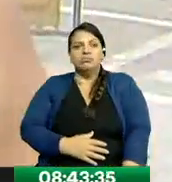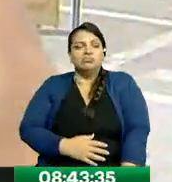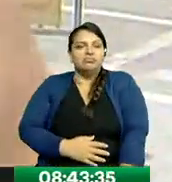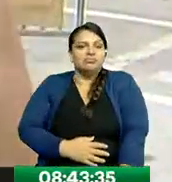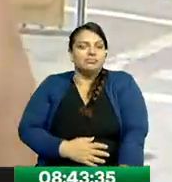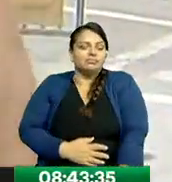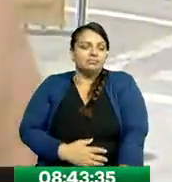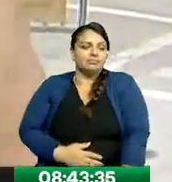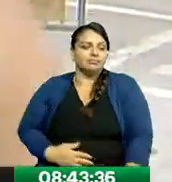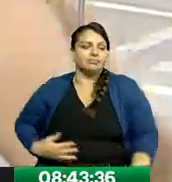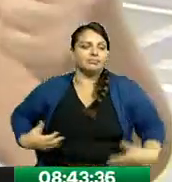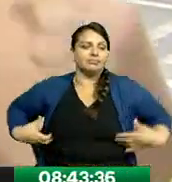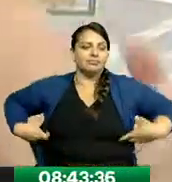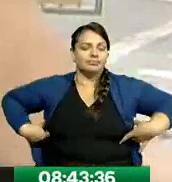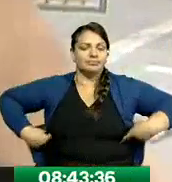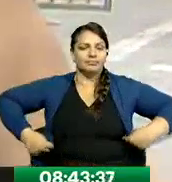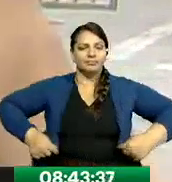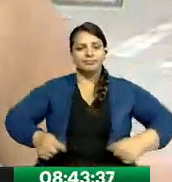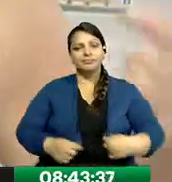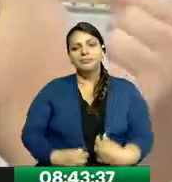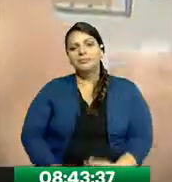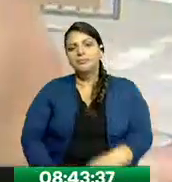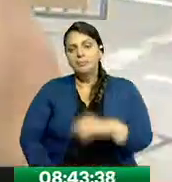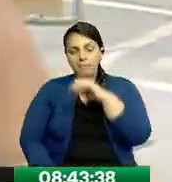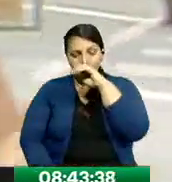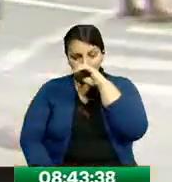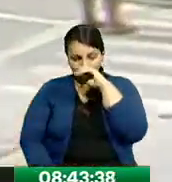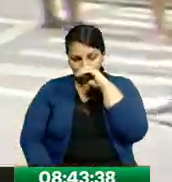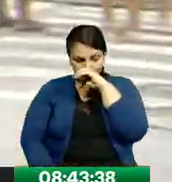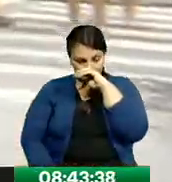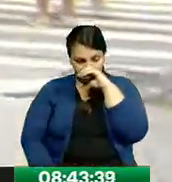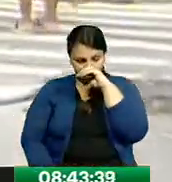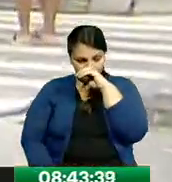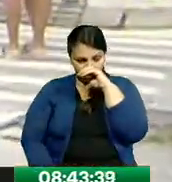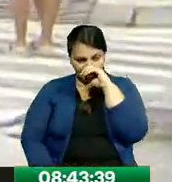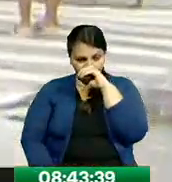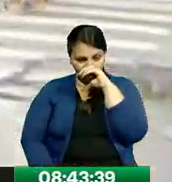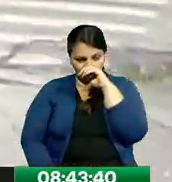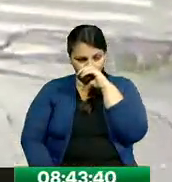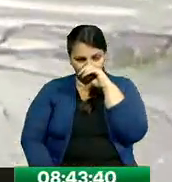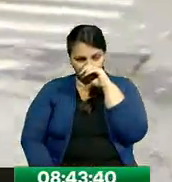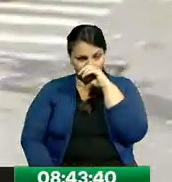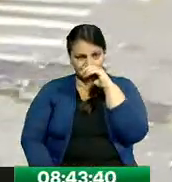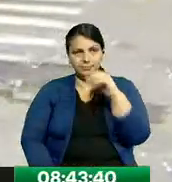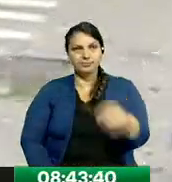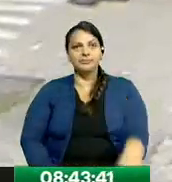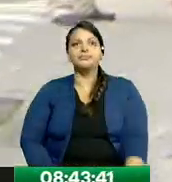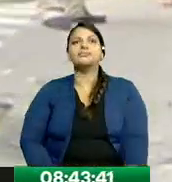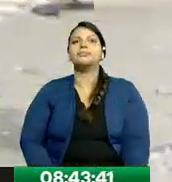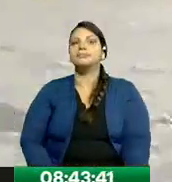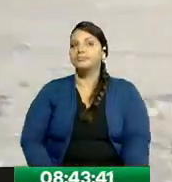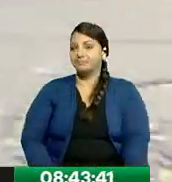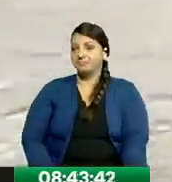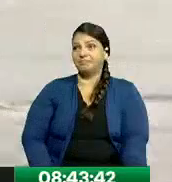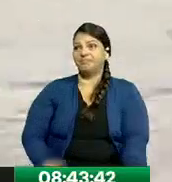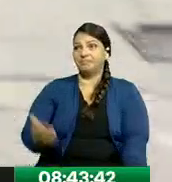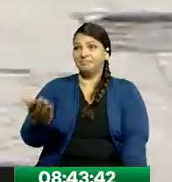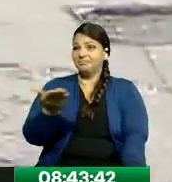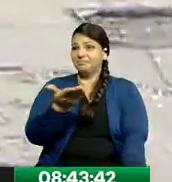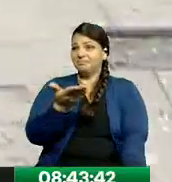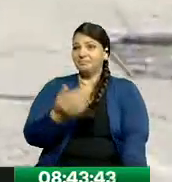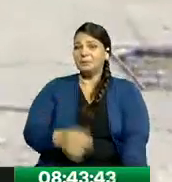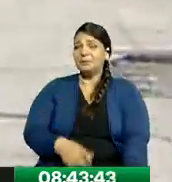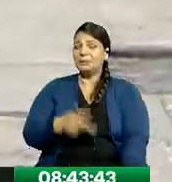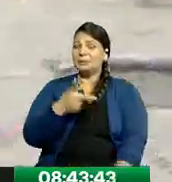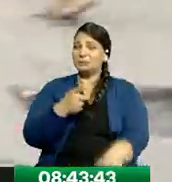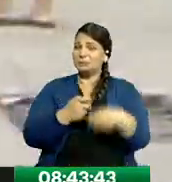ya con hechos. Ya con hechos, usted lo ha dicho muy bien. Vengan para acá. De esta manera, Roselena, estamos presentando, evidenciando